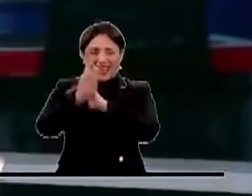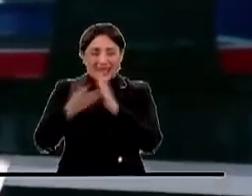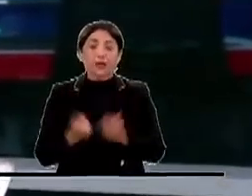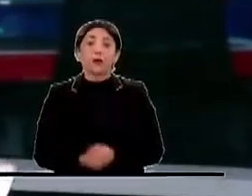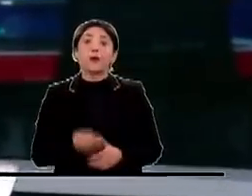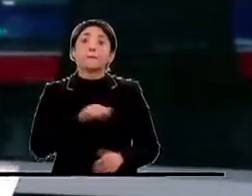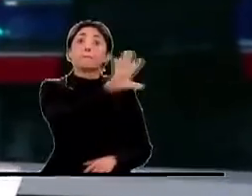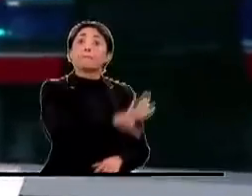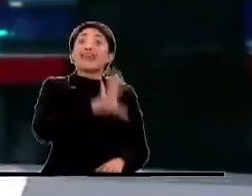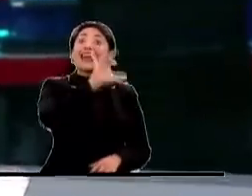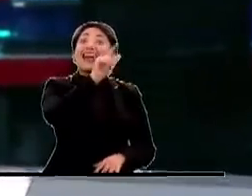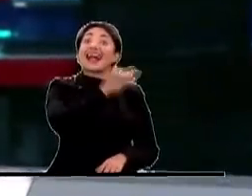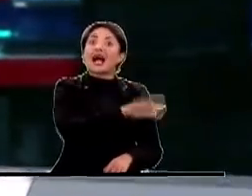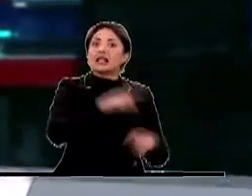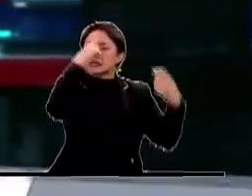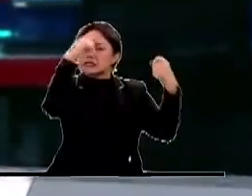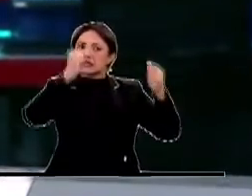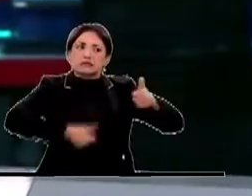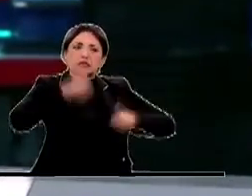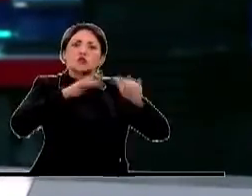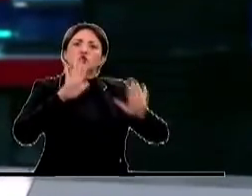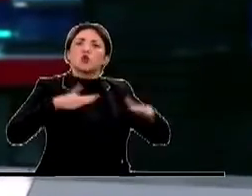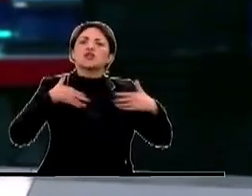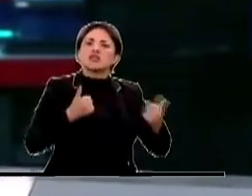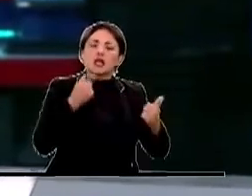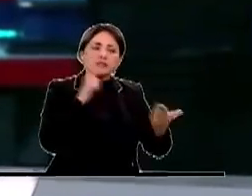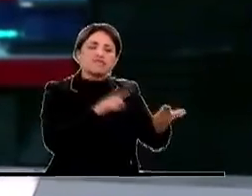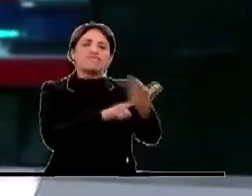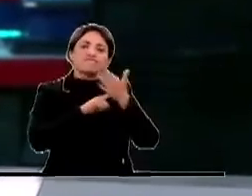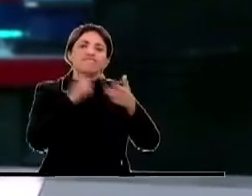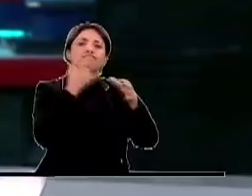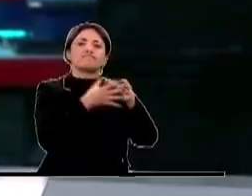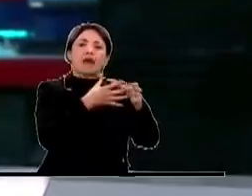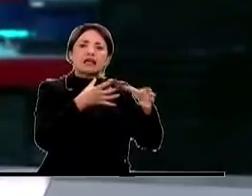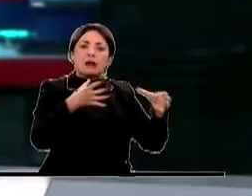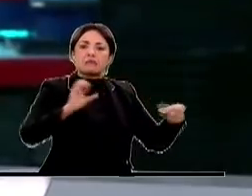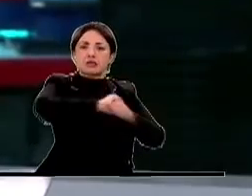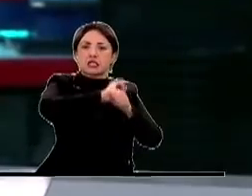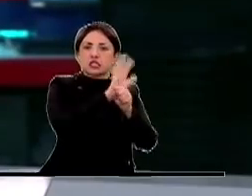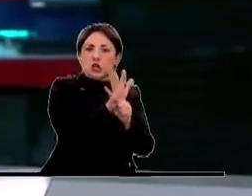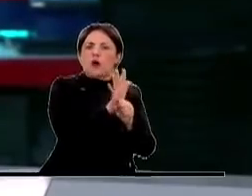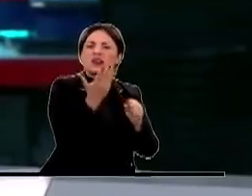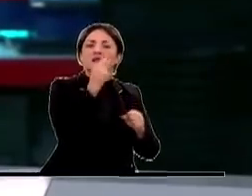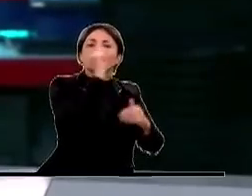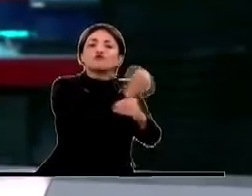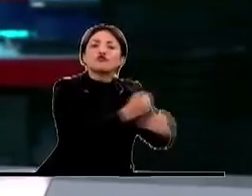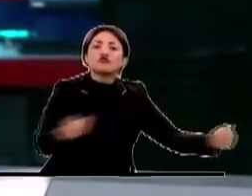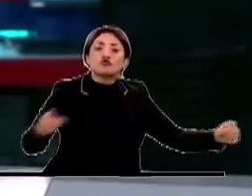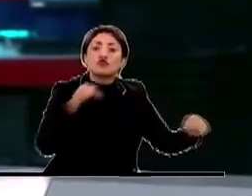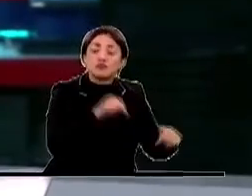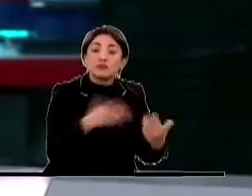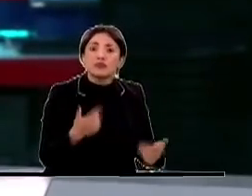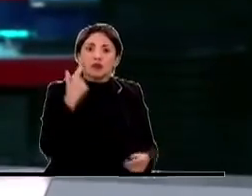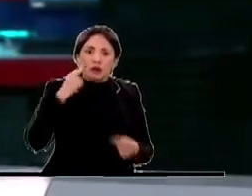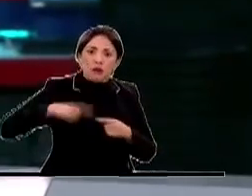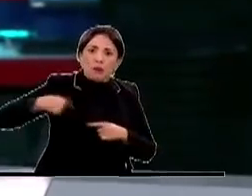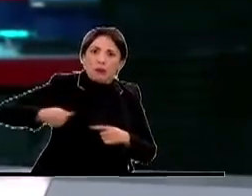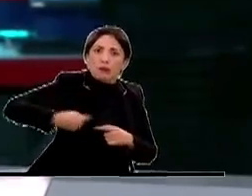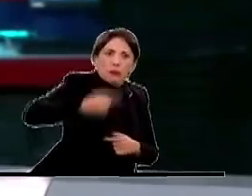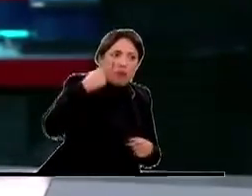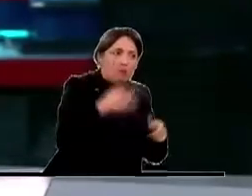En Cali hay preocupación entre las autoridades de salud que revelan un significativo aumento de contagios de COVID-19 en niños. Cada vez son